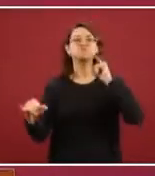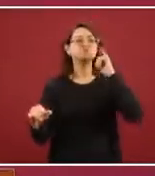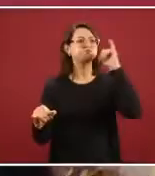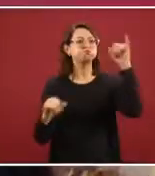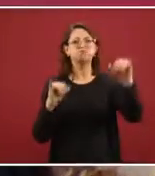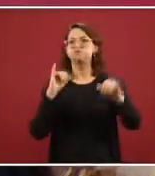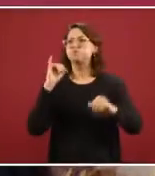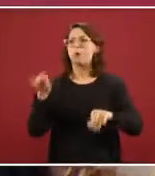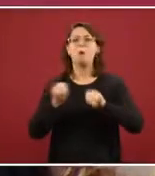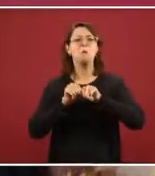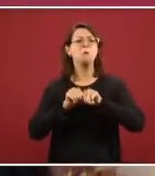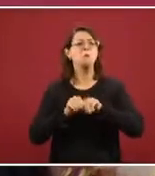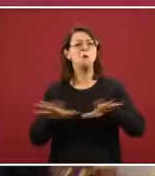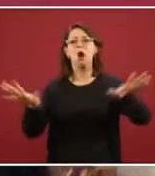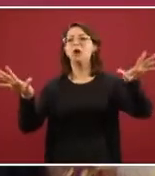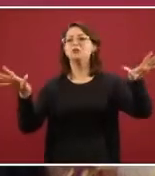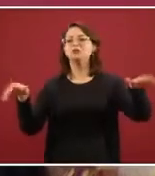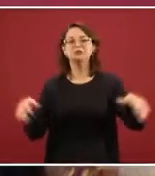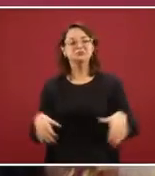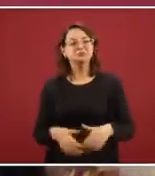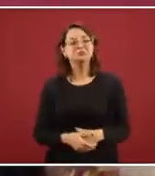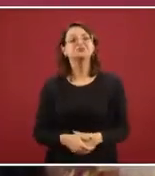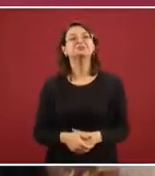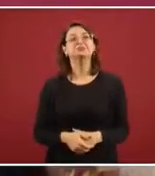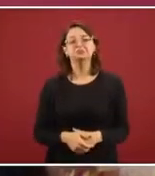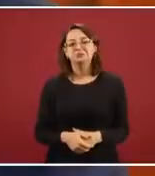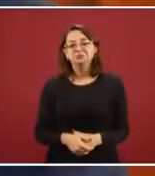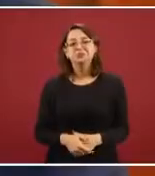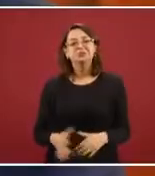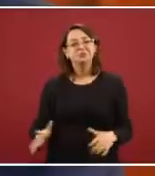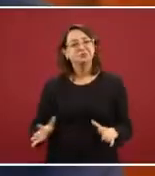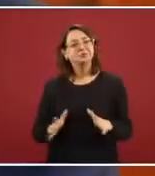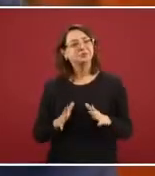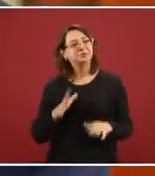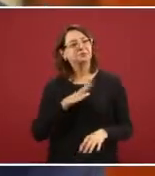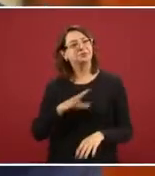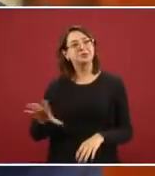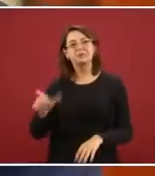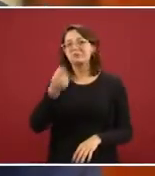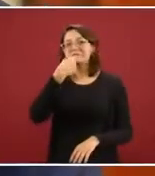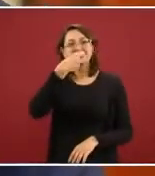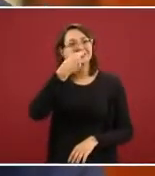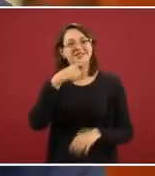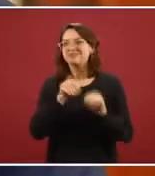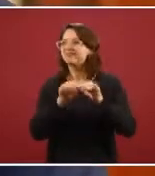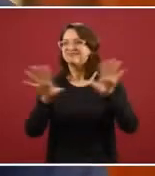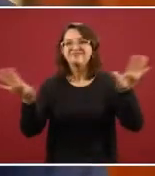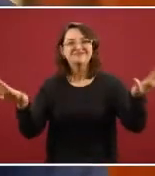todas las comunidades como no vamos nosotros a distribuir las medicinas